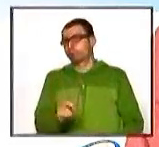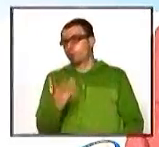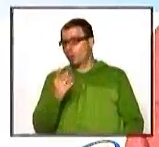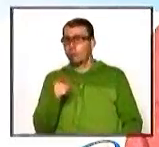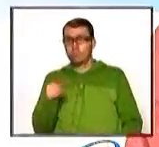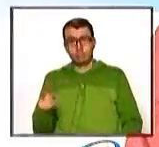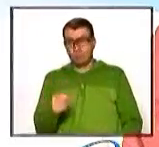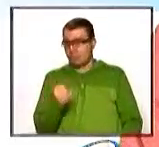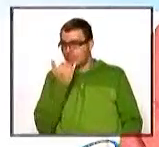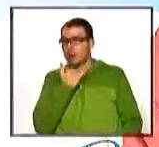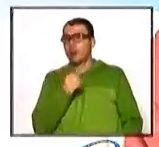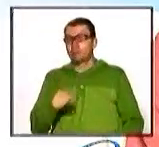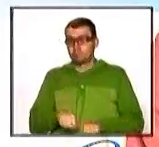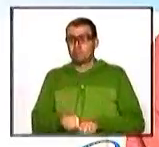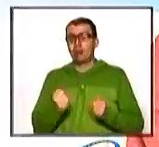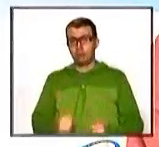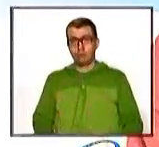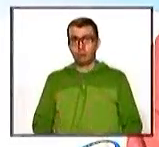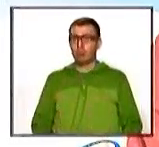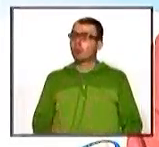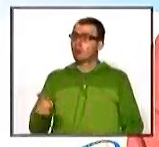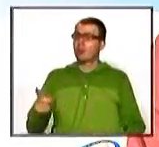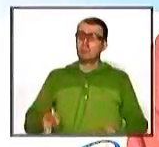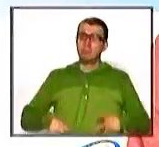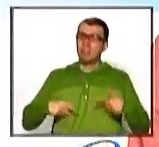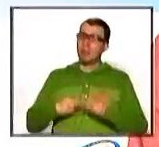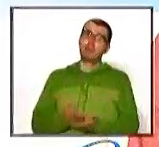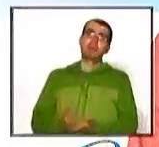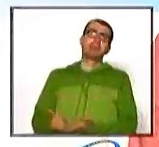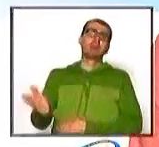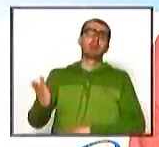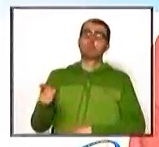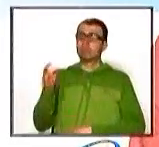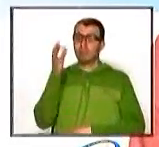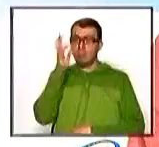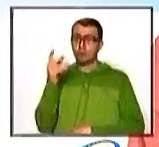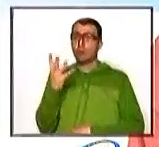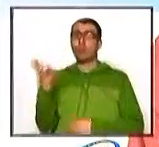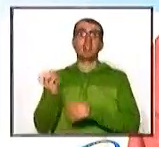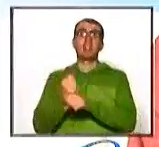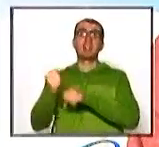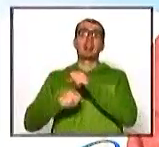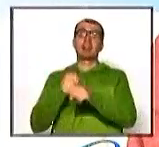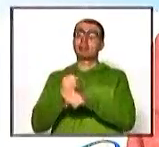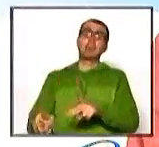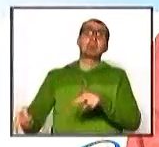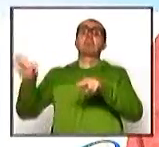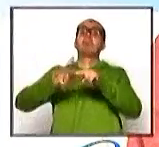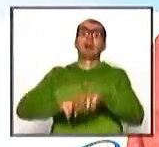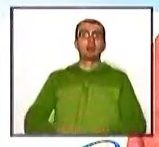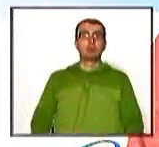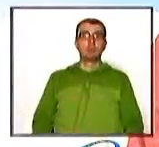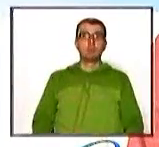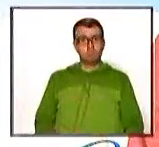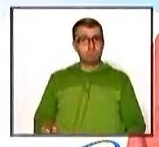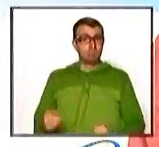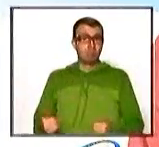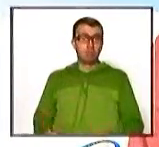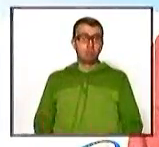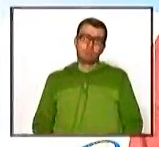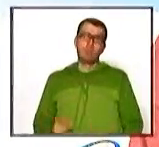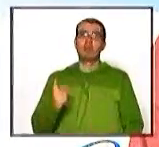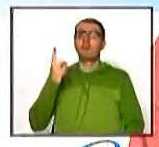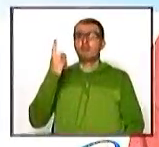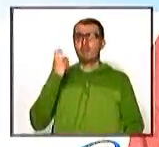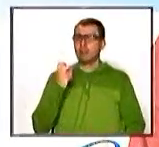ya pueden ser 40 años. Entonces, yo no sé por qué Nos falta tanta humildad en